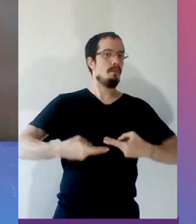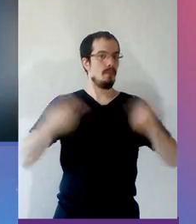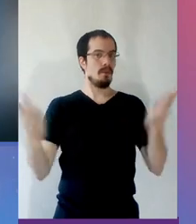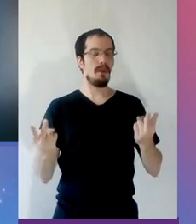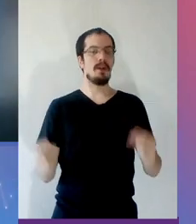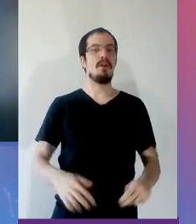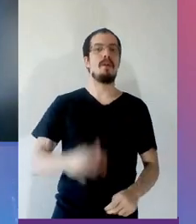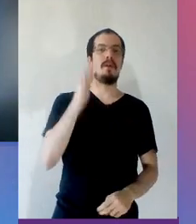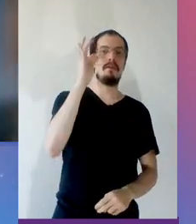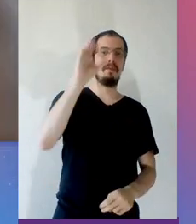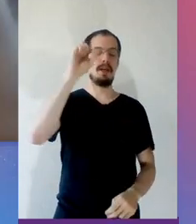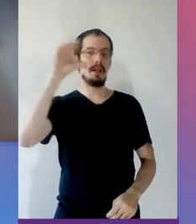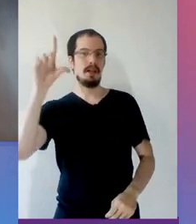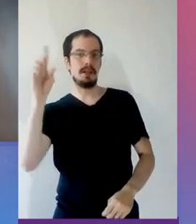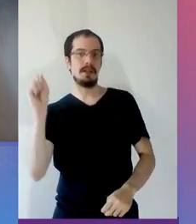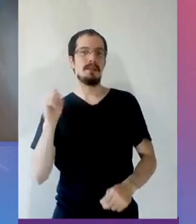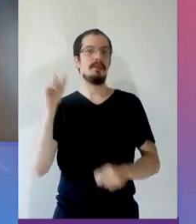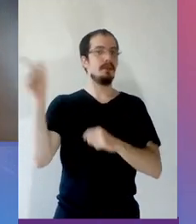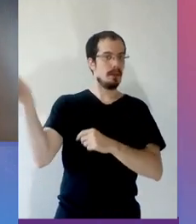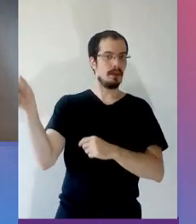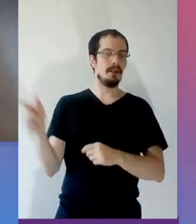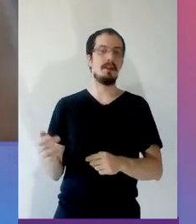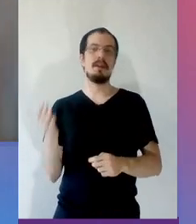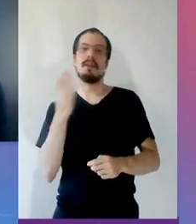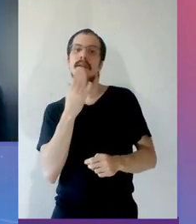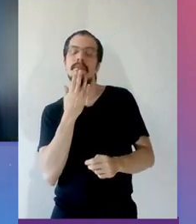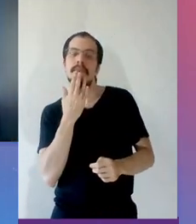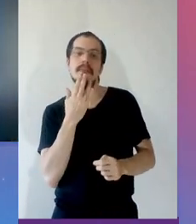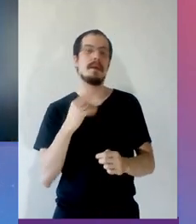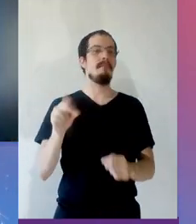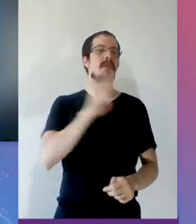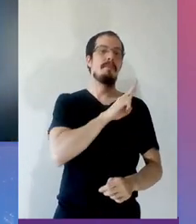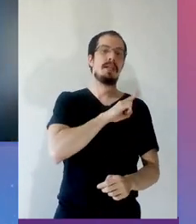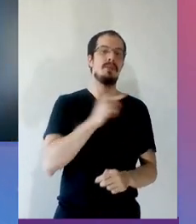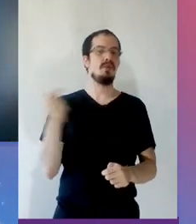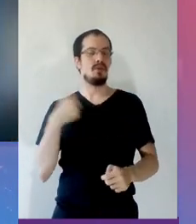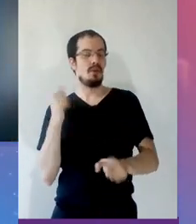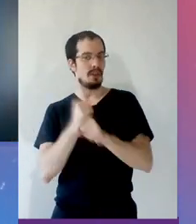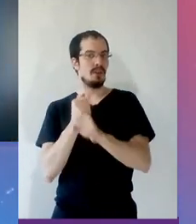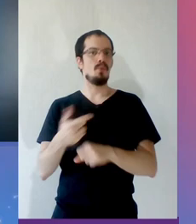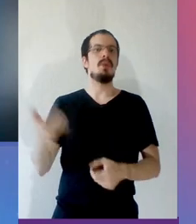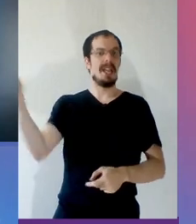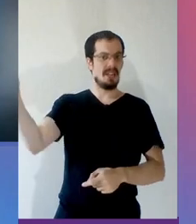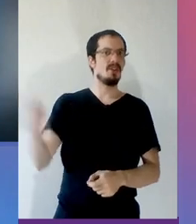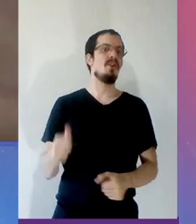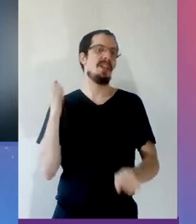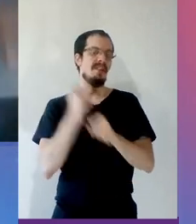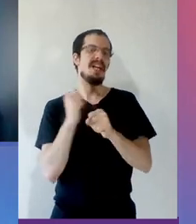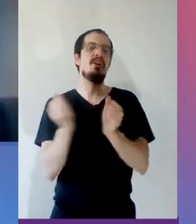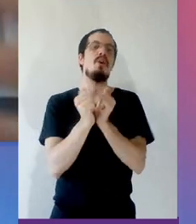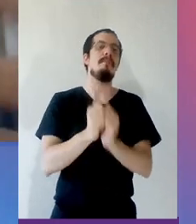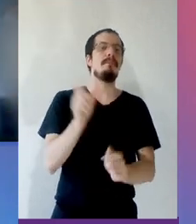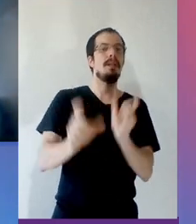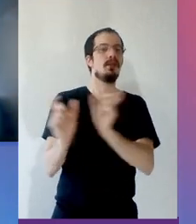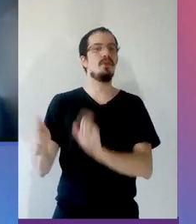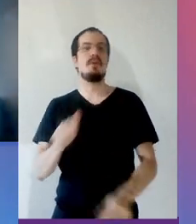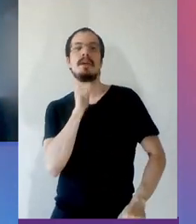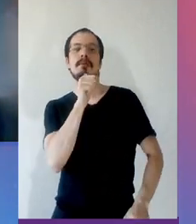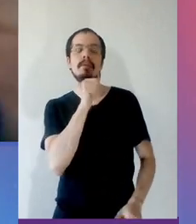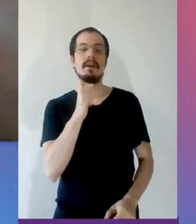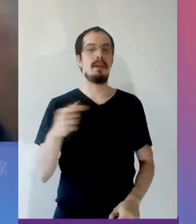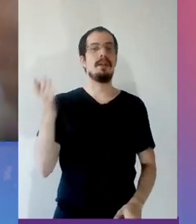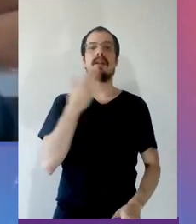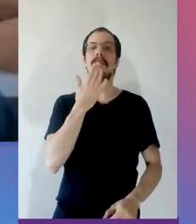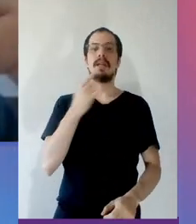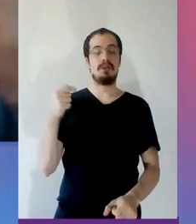población precaria en el fondo, y trabajo también en un centro privado que es el CRIAS. Y dentro de las cosas que uno ha visto, y